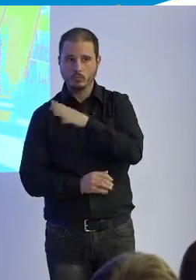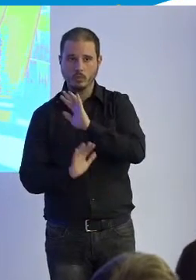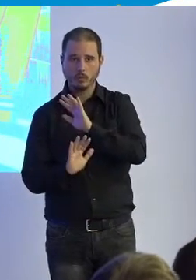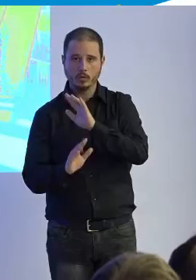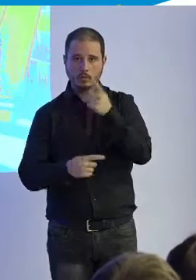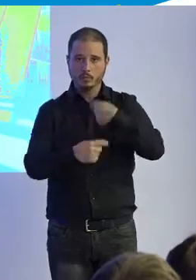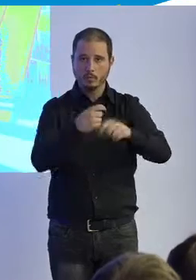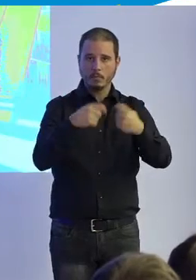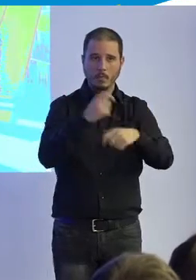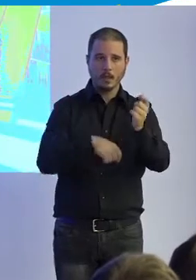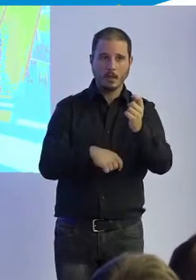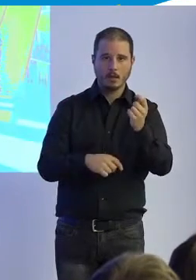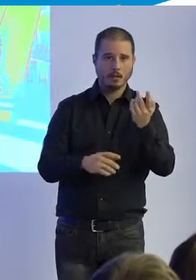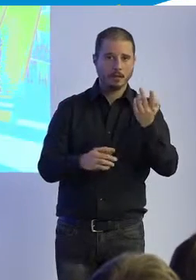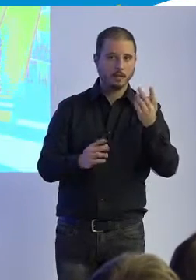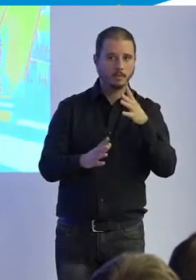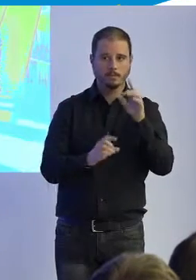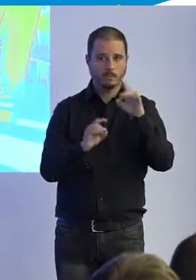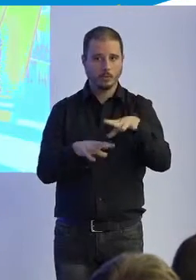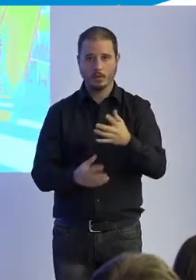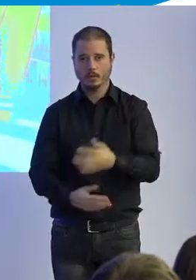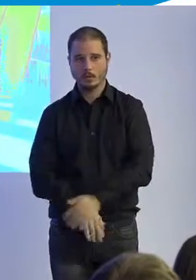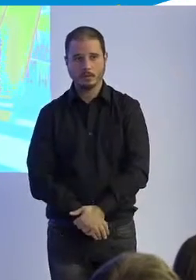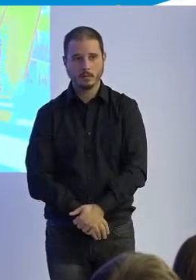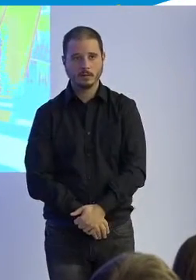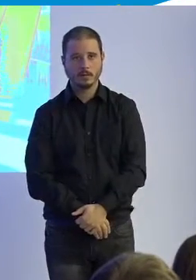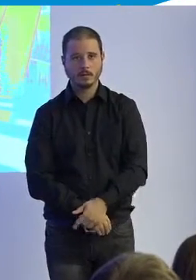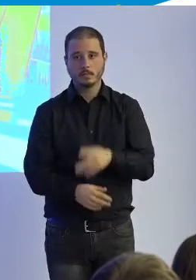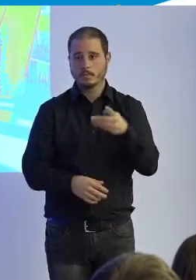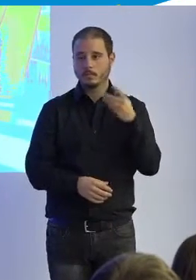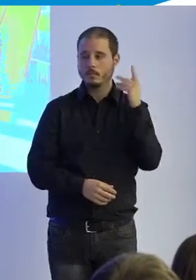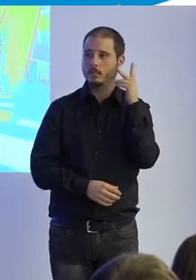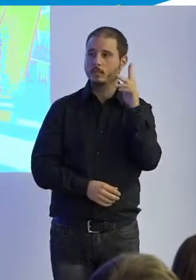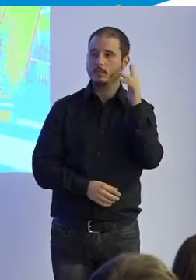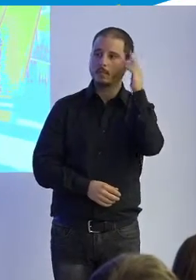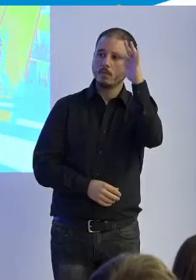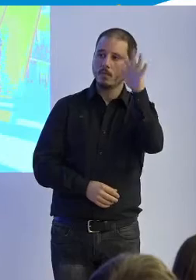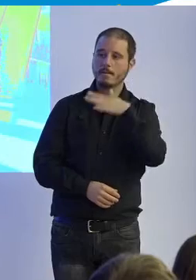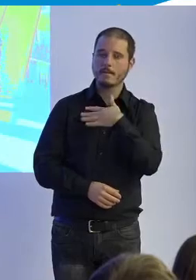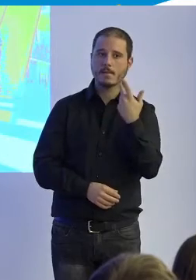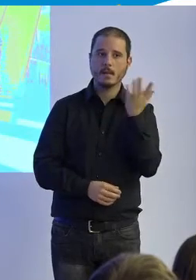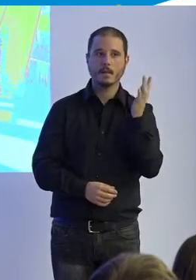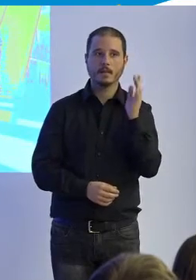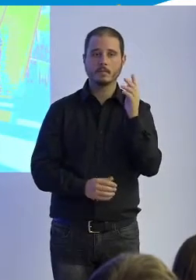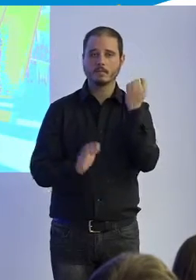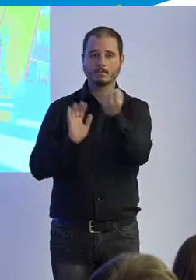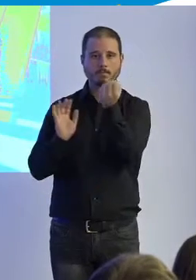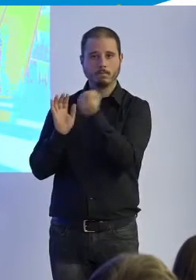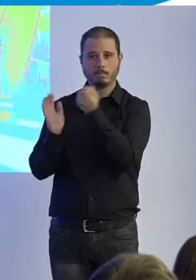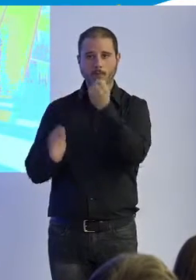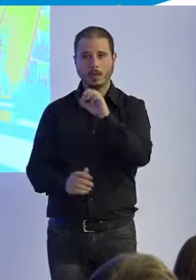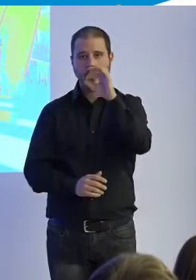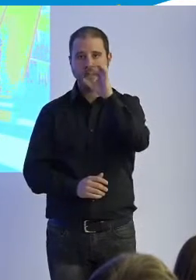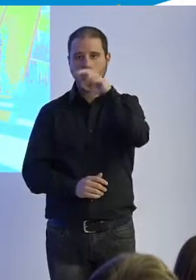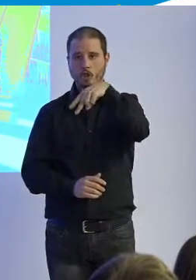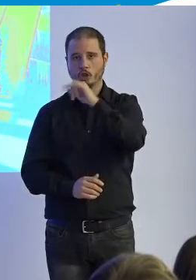con HTC Vive pasa lo mismo. Para mí, mi gran esperanza realmente es Sony. O sea, creo que se van a vender